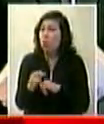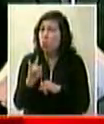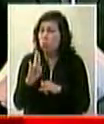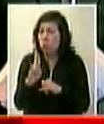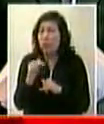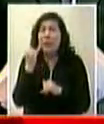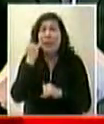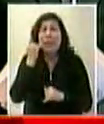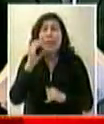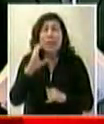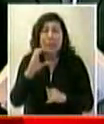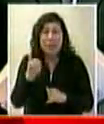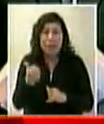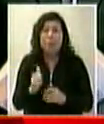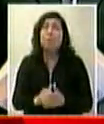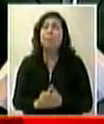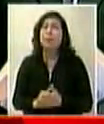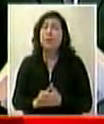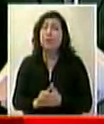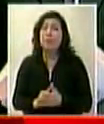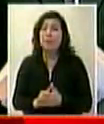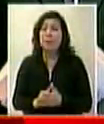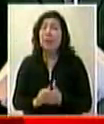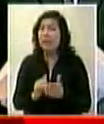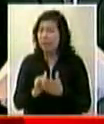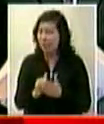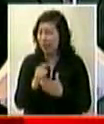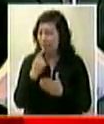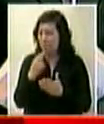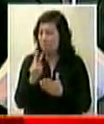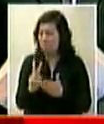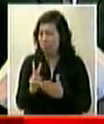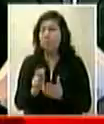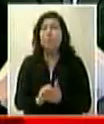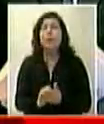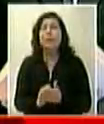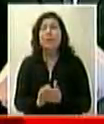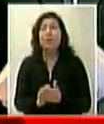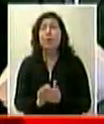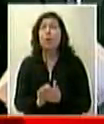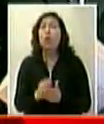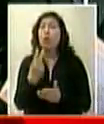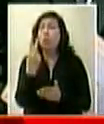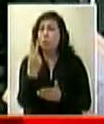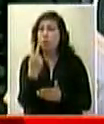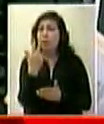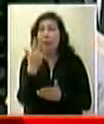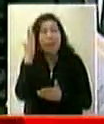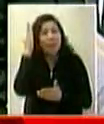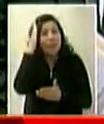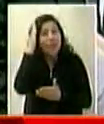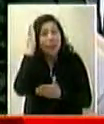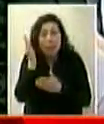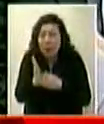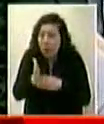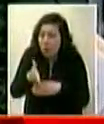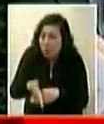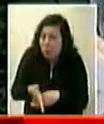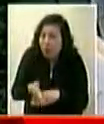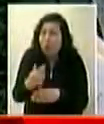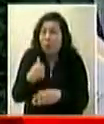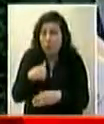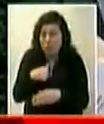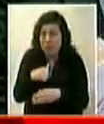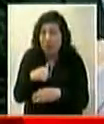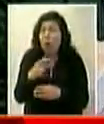Ica, por ejemplo, Ocoyo, que distan dos o tres días a la capital de nuestra